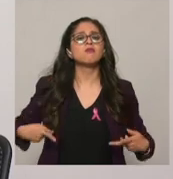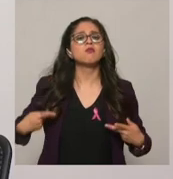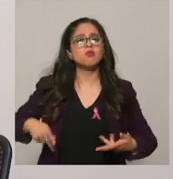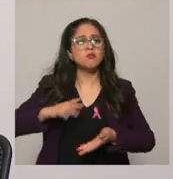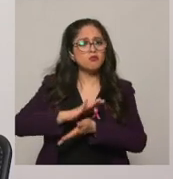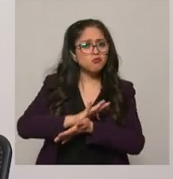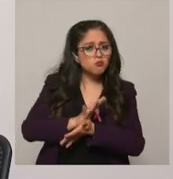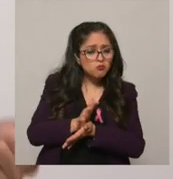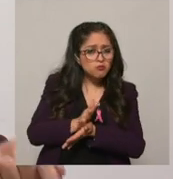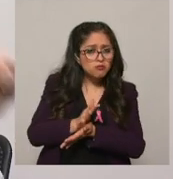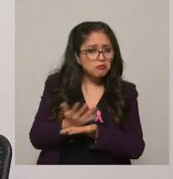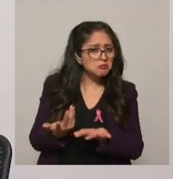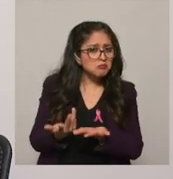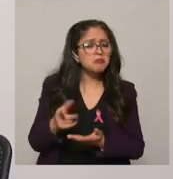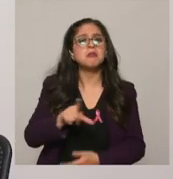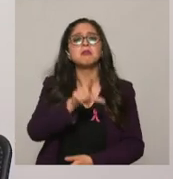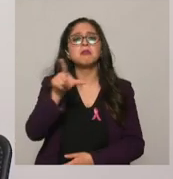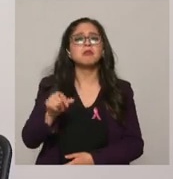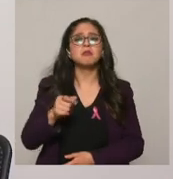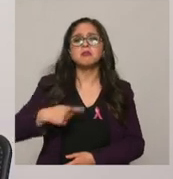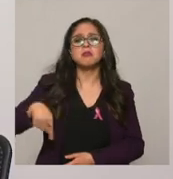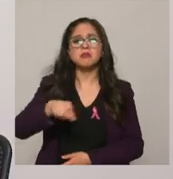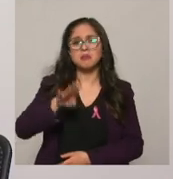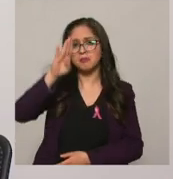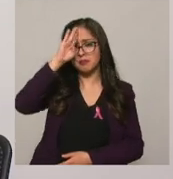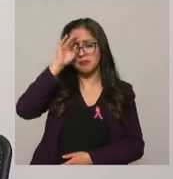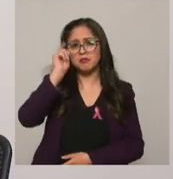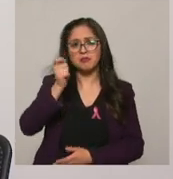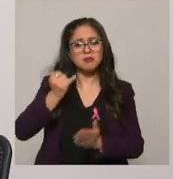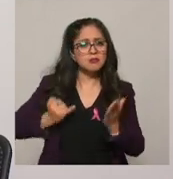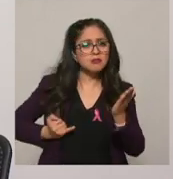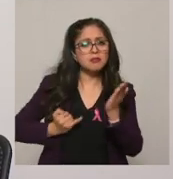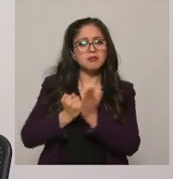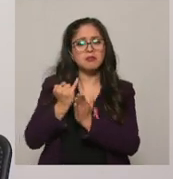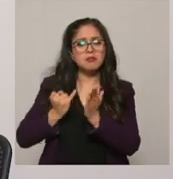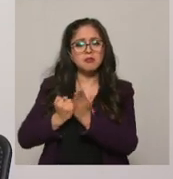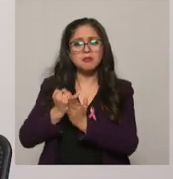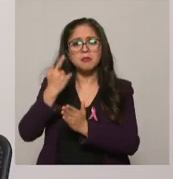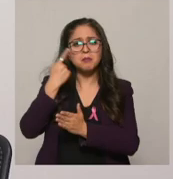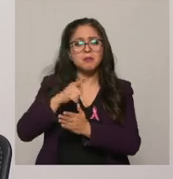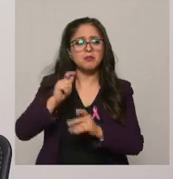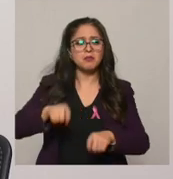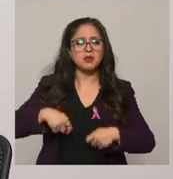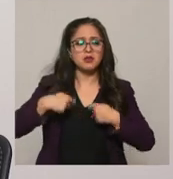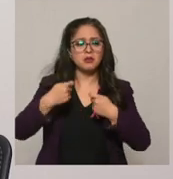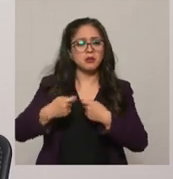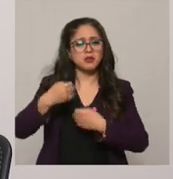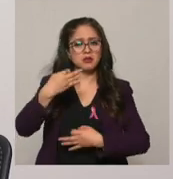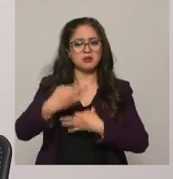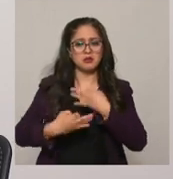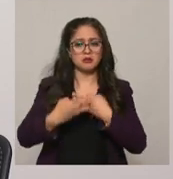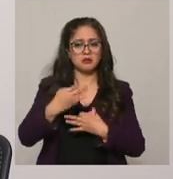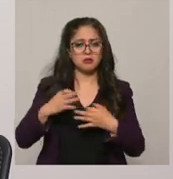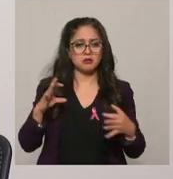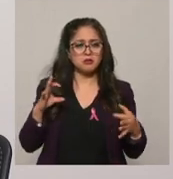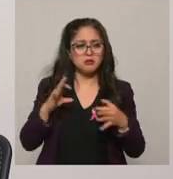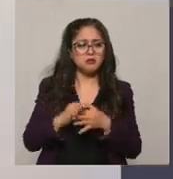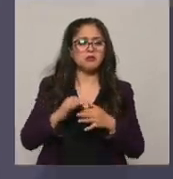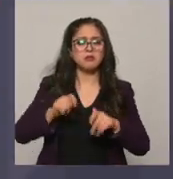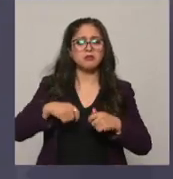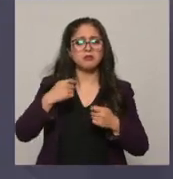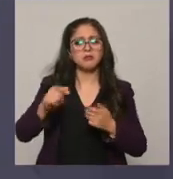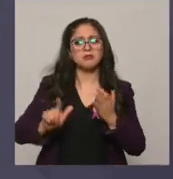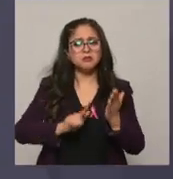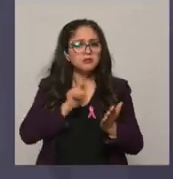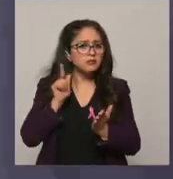Luego entonces las decisiones que vamos a ver para impartir justicia, para dictar leyes,